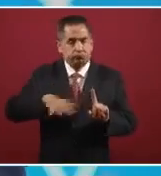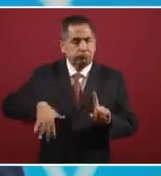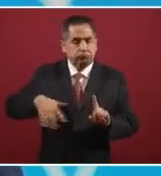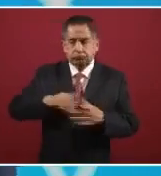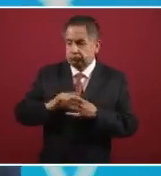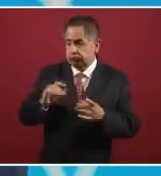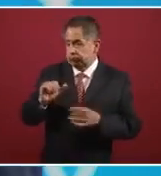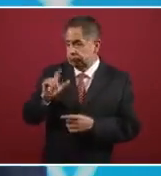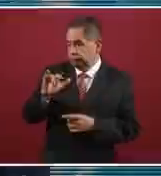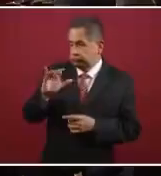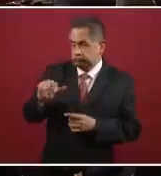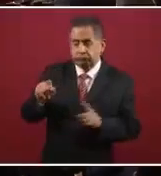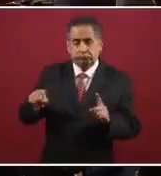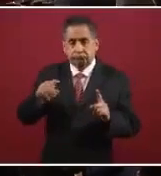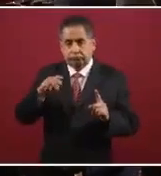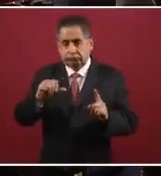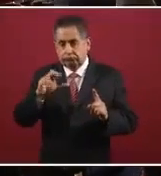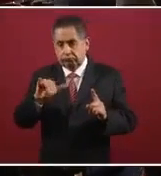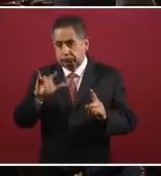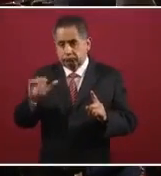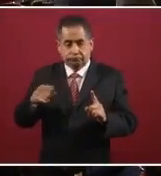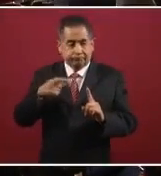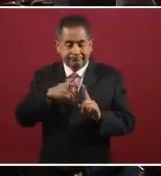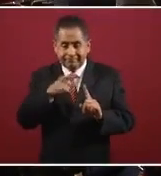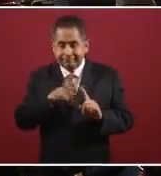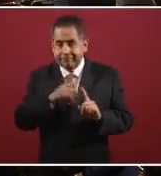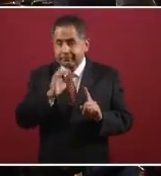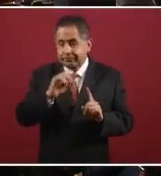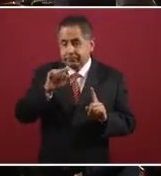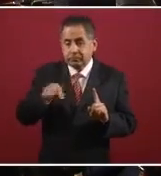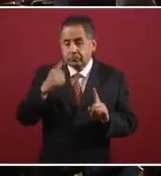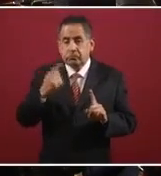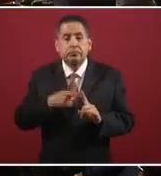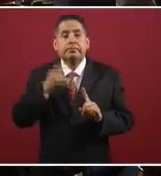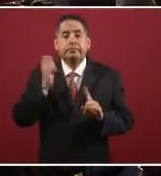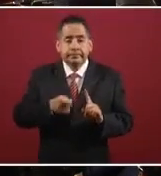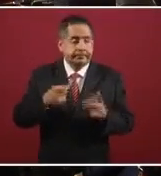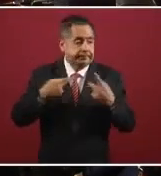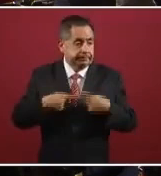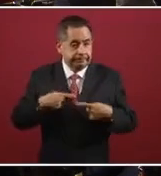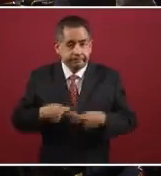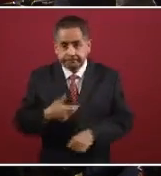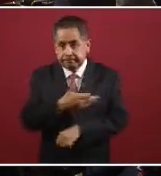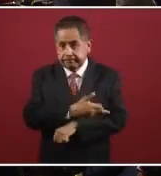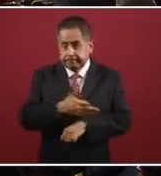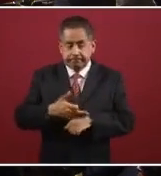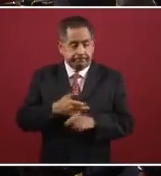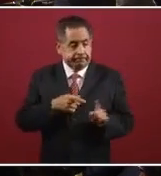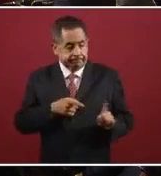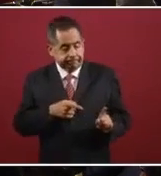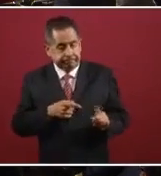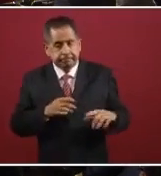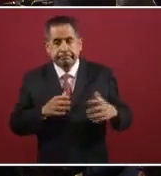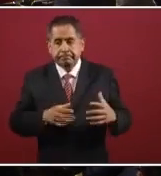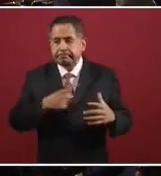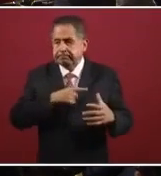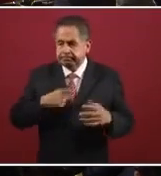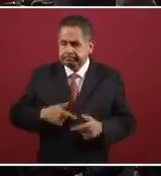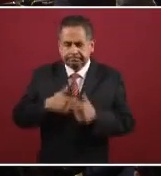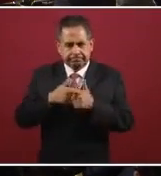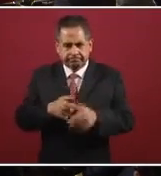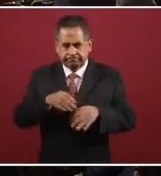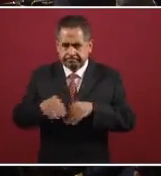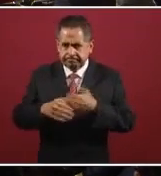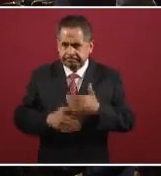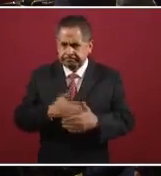Alicia, como decía María Luisa, son personas, son familias y por lo tanto seguimos trabajando